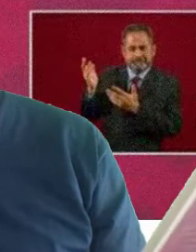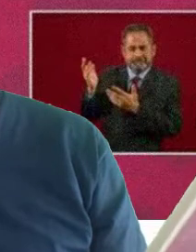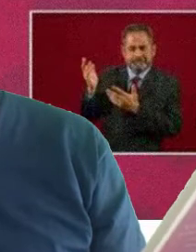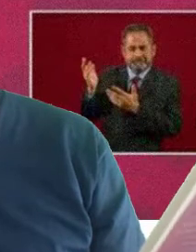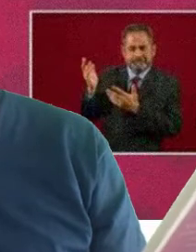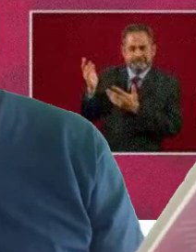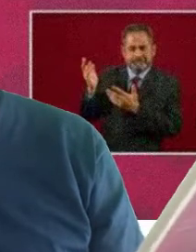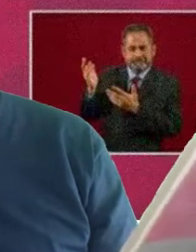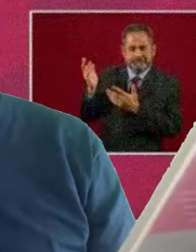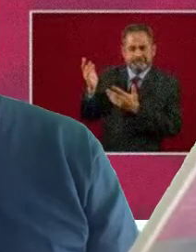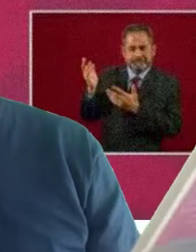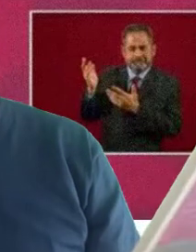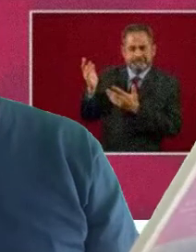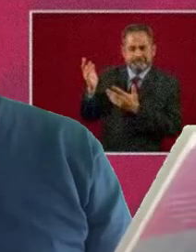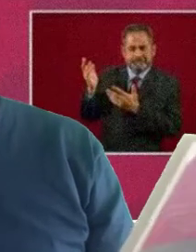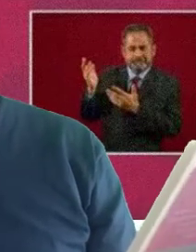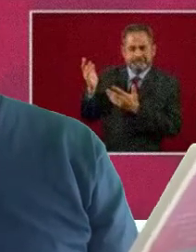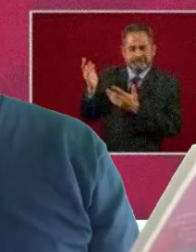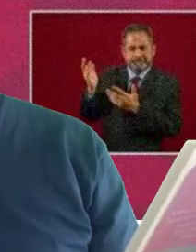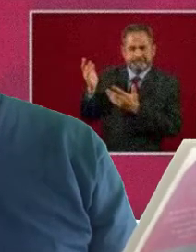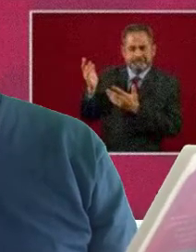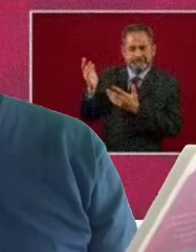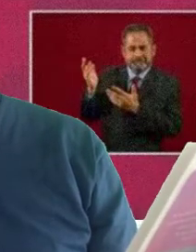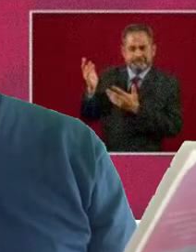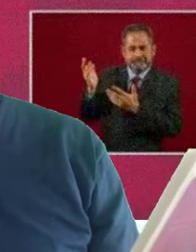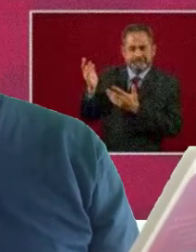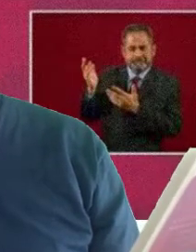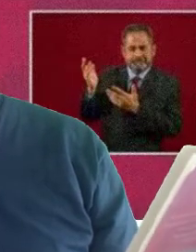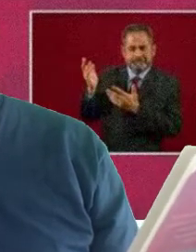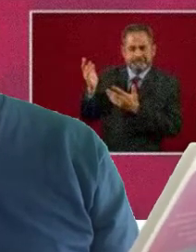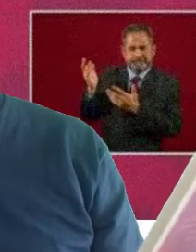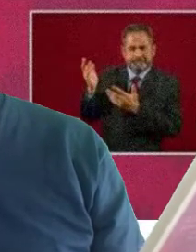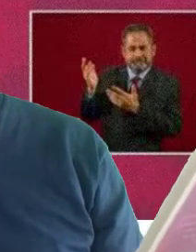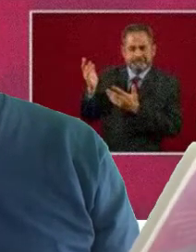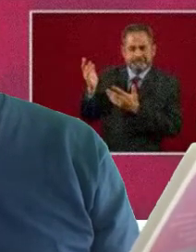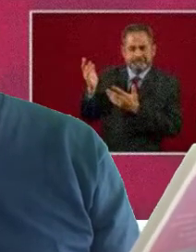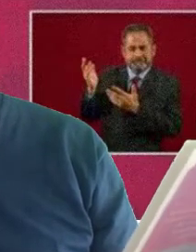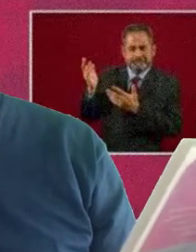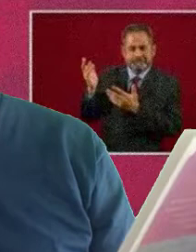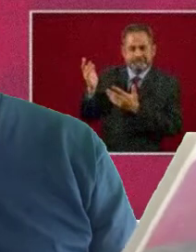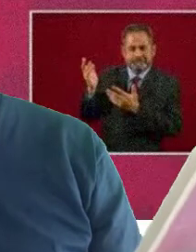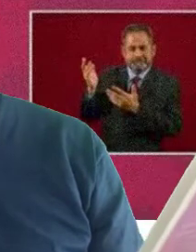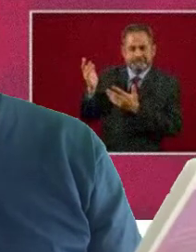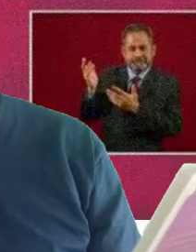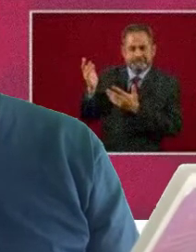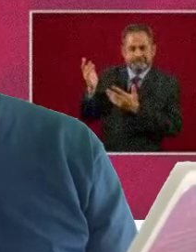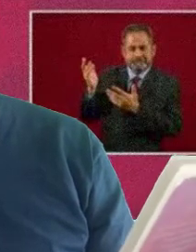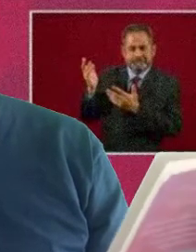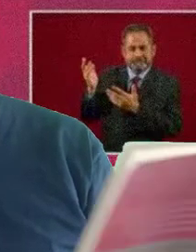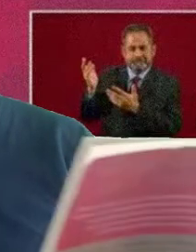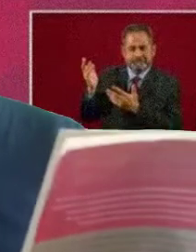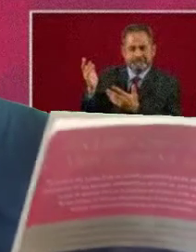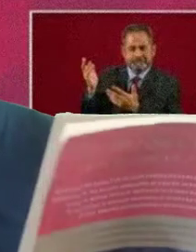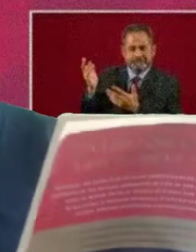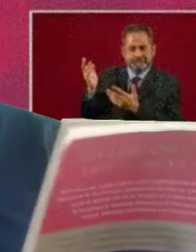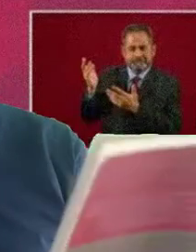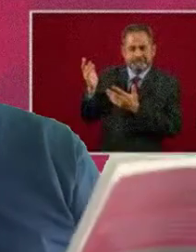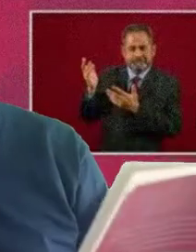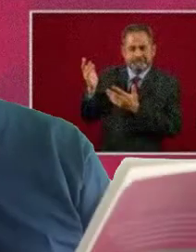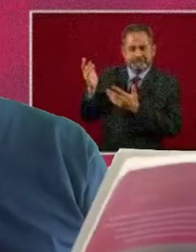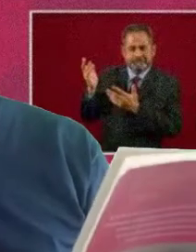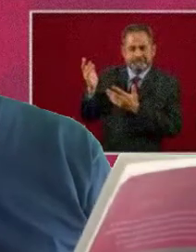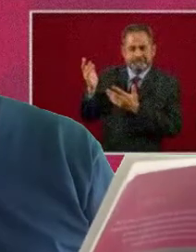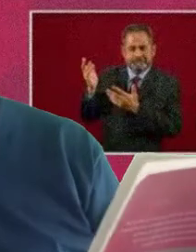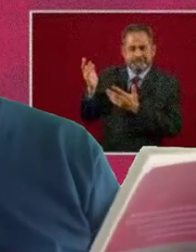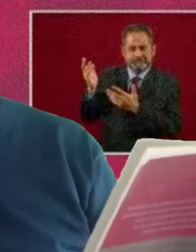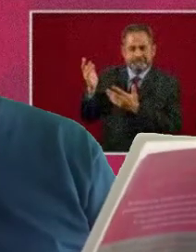hipócritamente utilizada por tantos medios chayoteros por políticos prianistas y hay que reconocer que